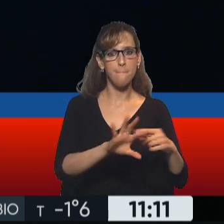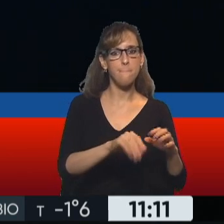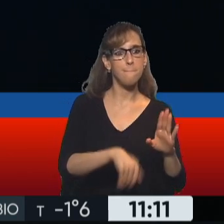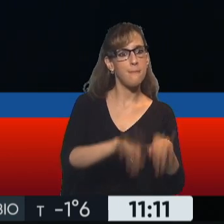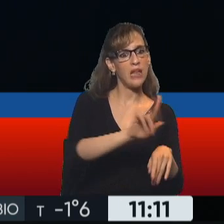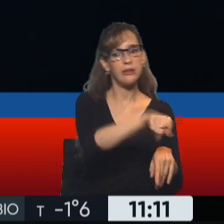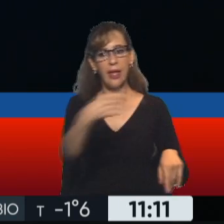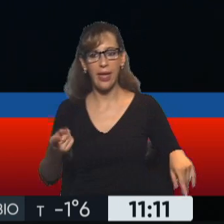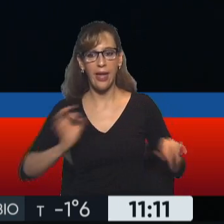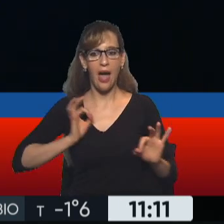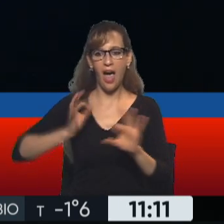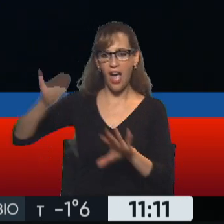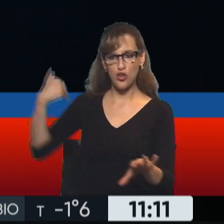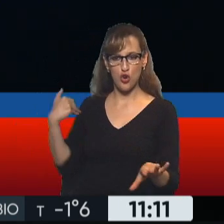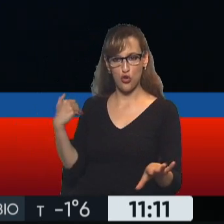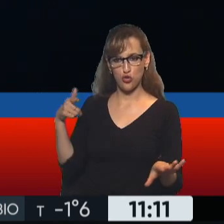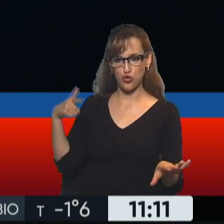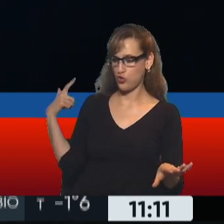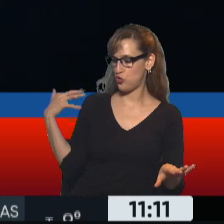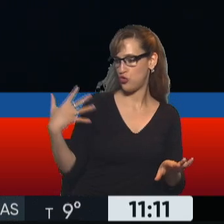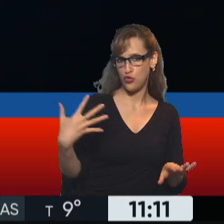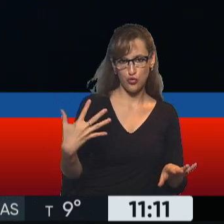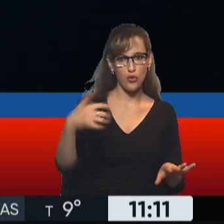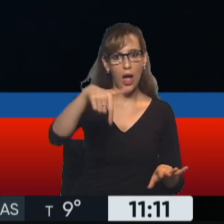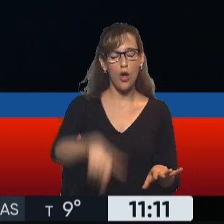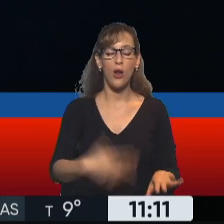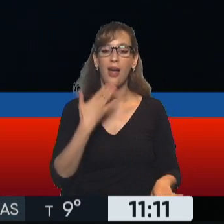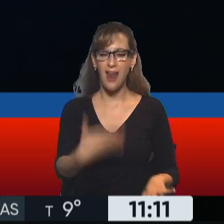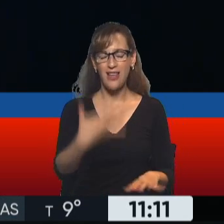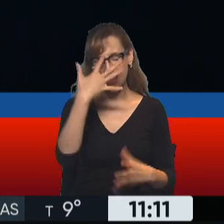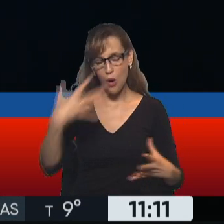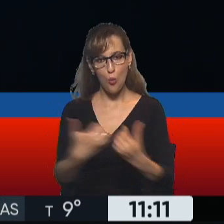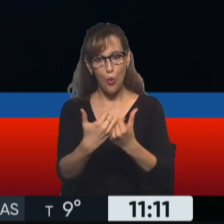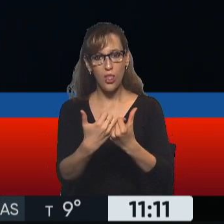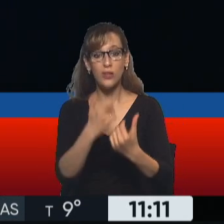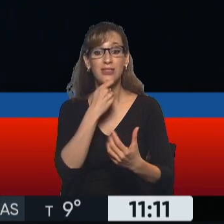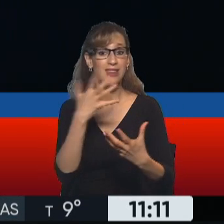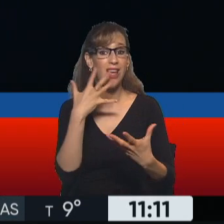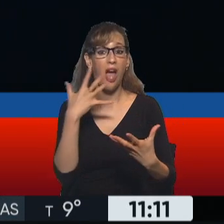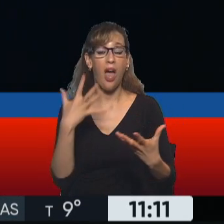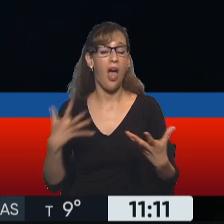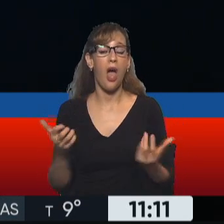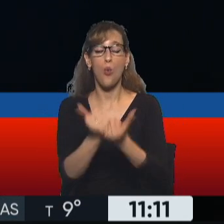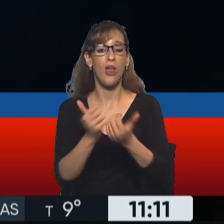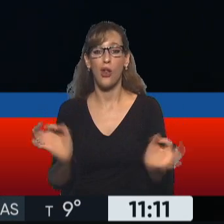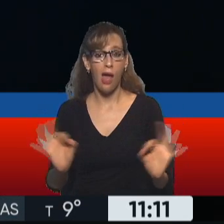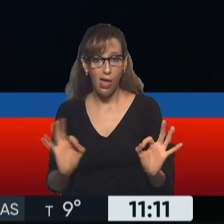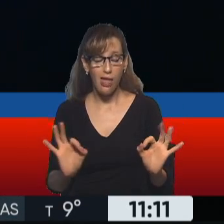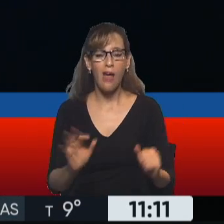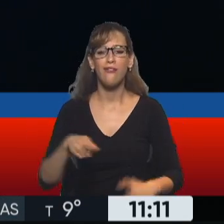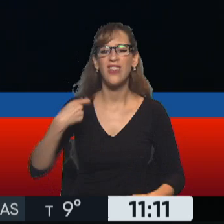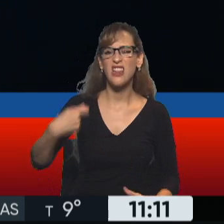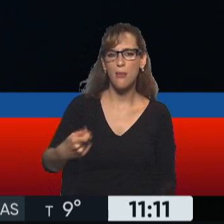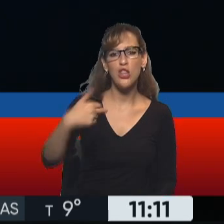años. Y que esto solamente era posible sobre la base de un acuerdo, y que si no hubiese habido acuerdo, el financiamiento neto hubiese